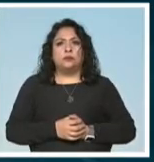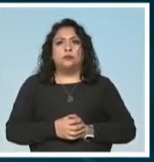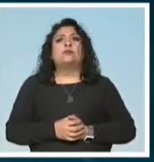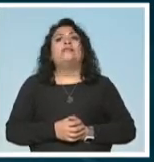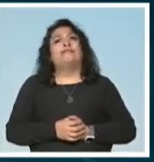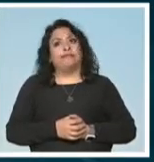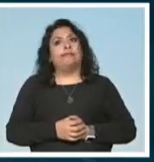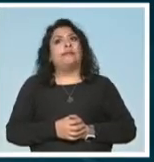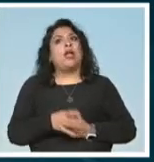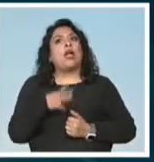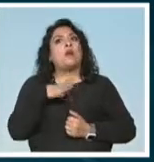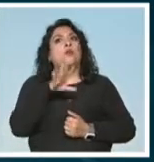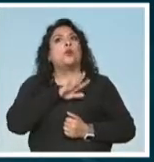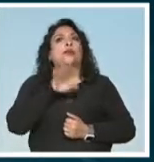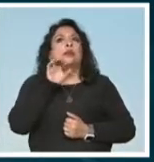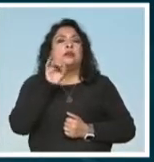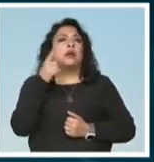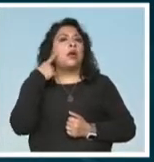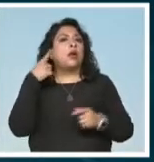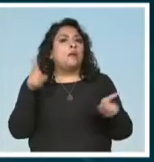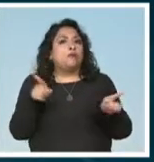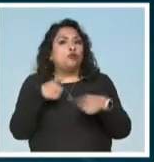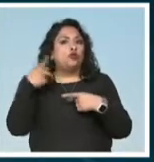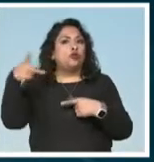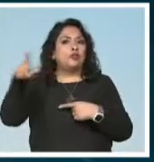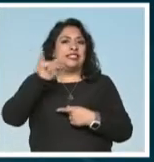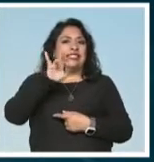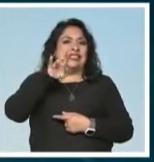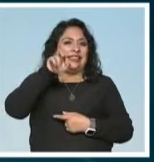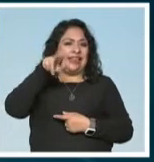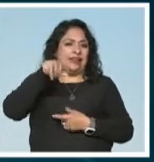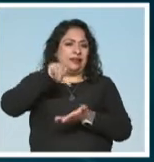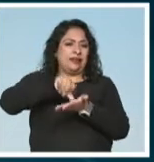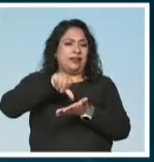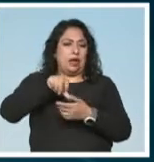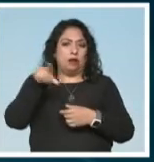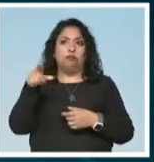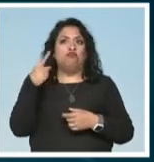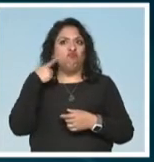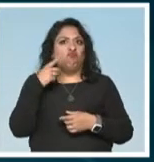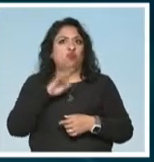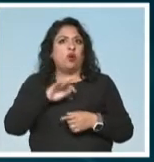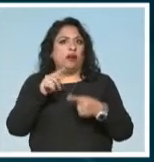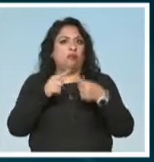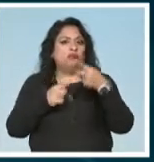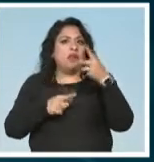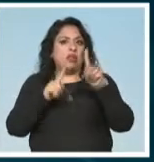there is a very possibilities for Iranian music.